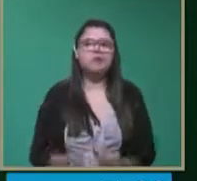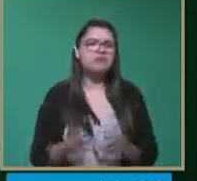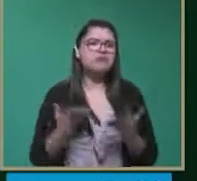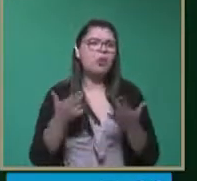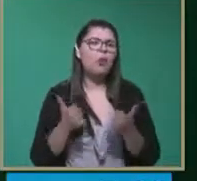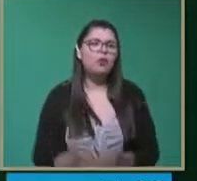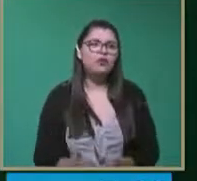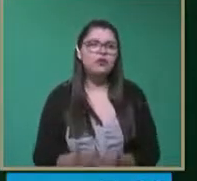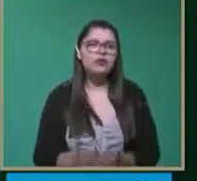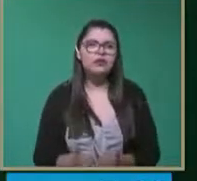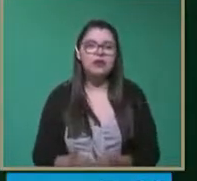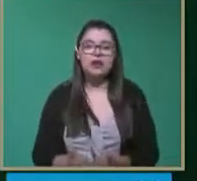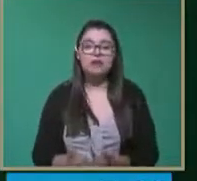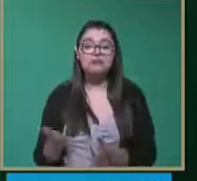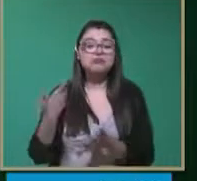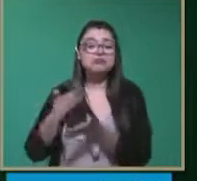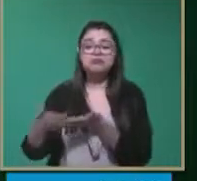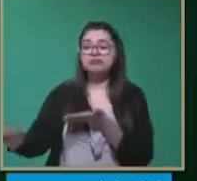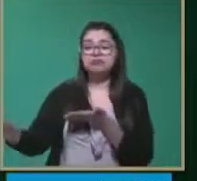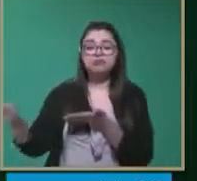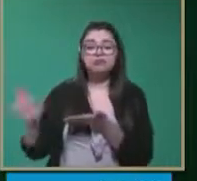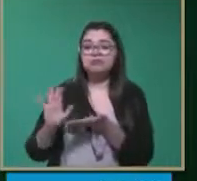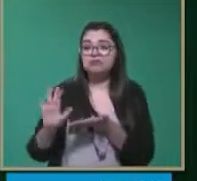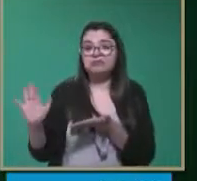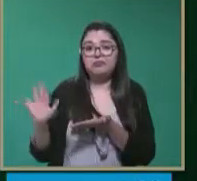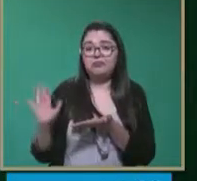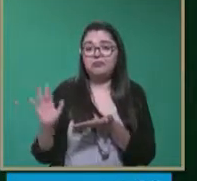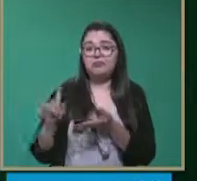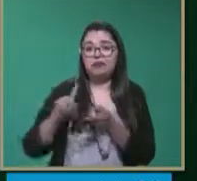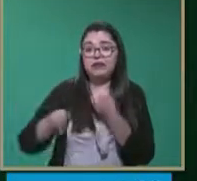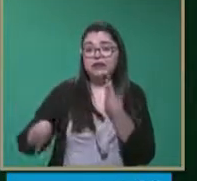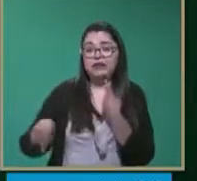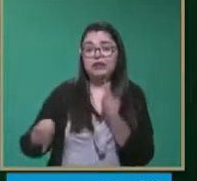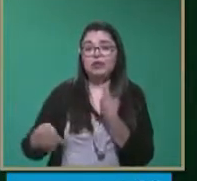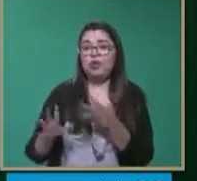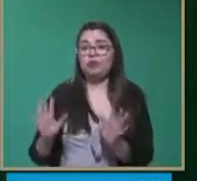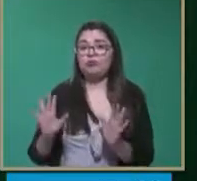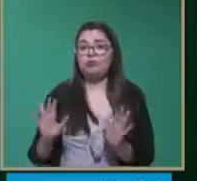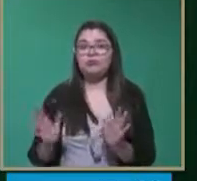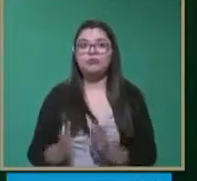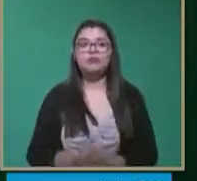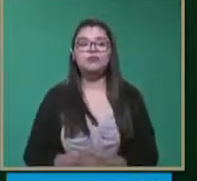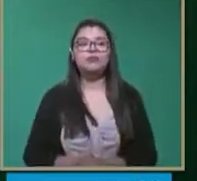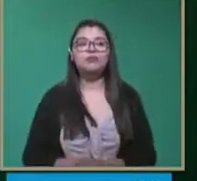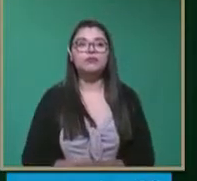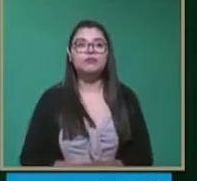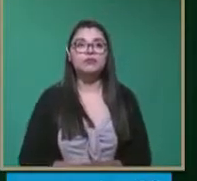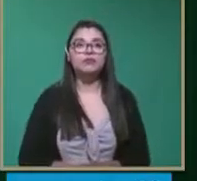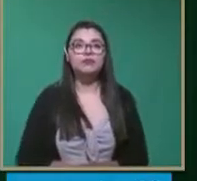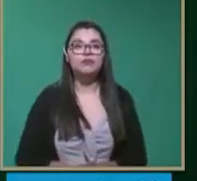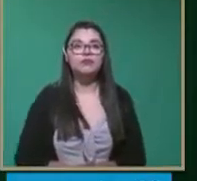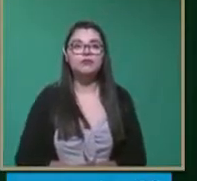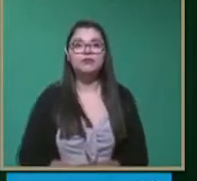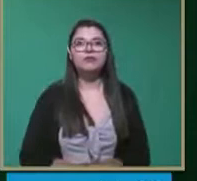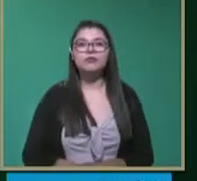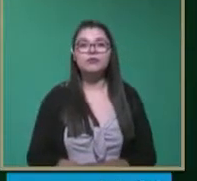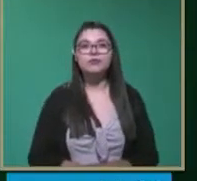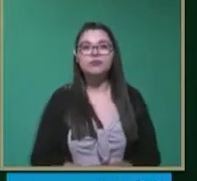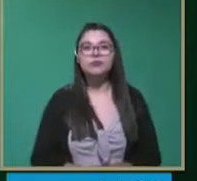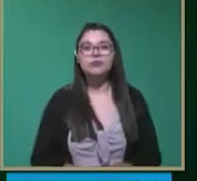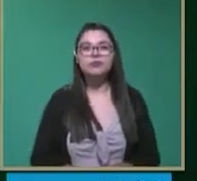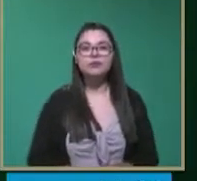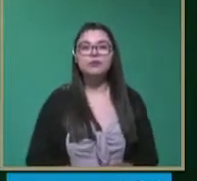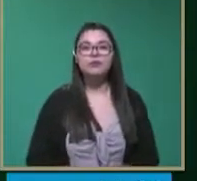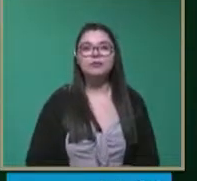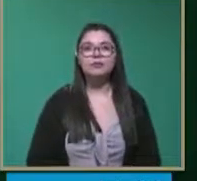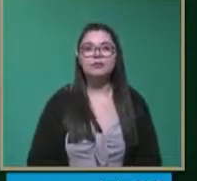30, ¿qué quiere decir? Que perdió, pues es quitó. Recuerden que la resta es quitar, borrar, que ya no